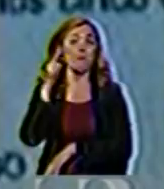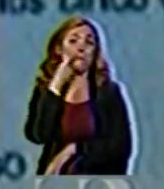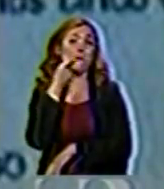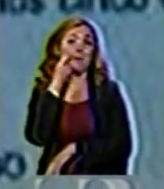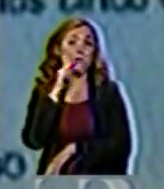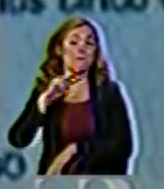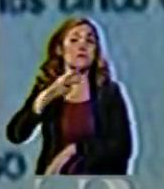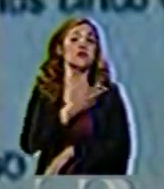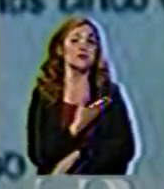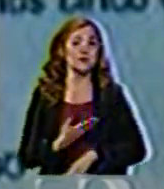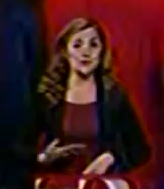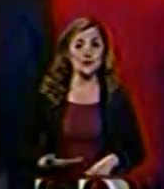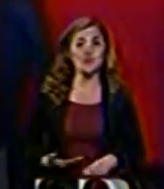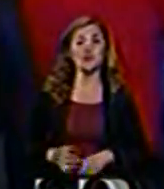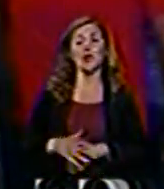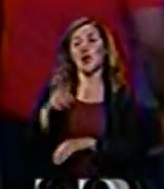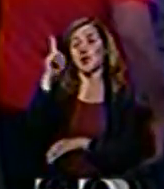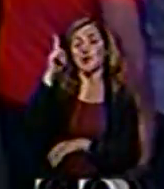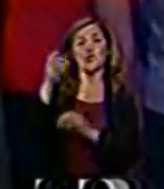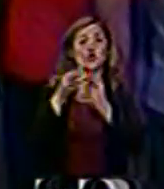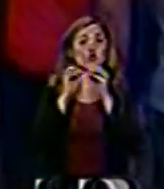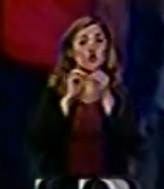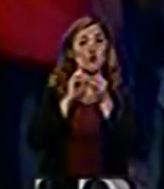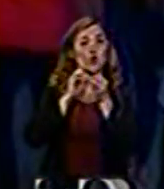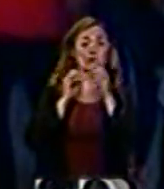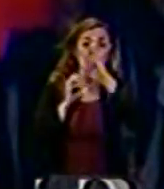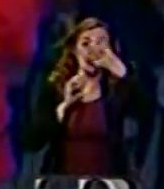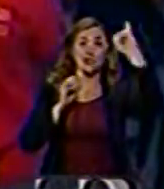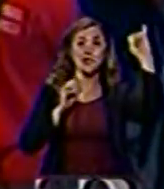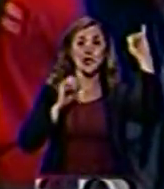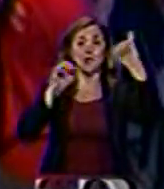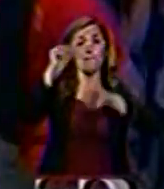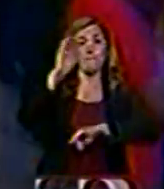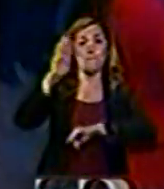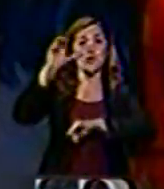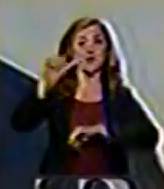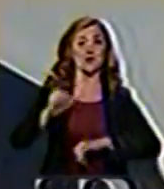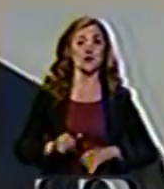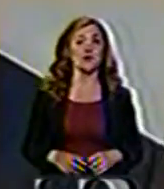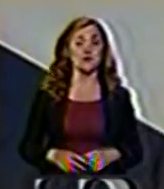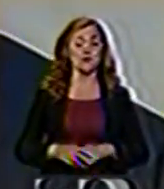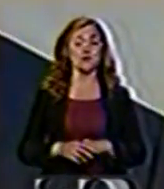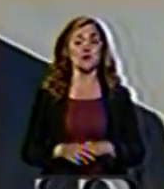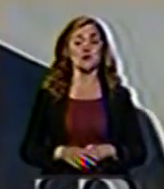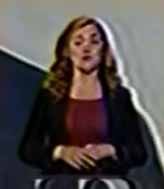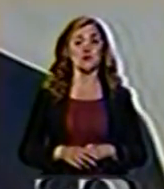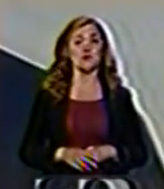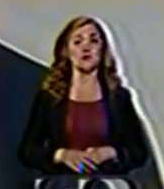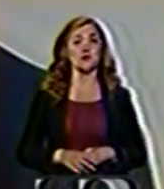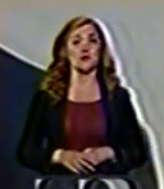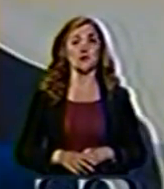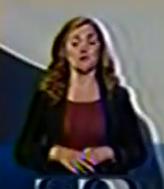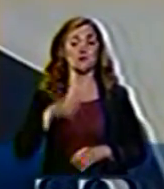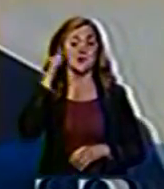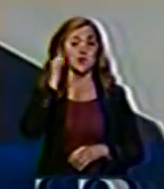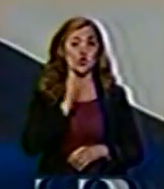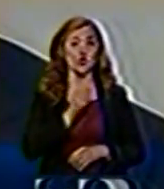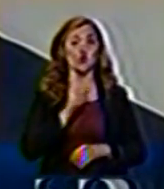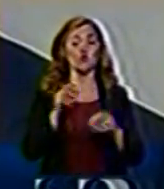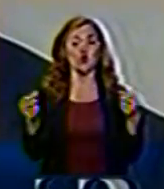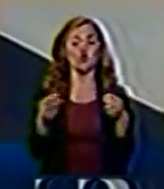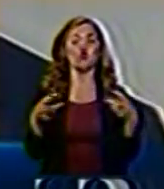de la vicepresidenta y el líder del movimiento de izquierda Alianza Bolivariana Alfarista. Es parte del Seguro Sucre, es parte del Banco